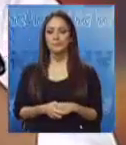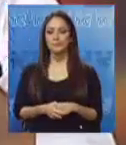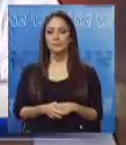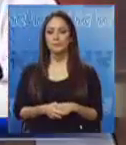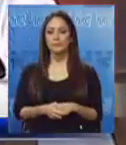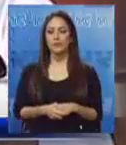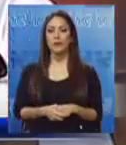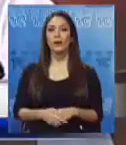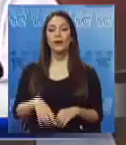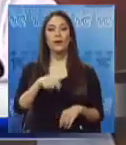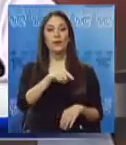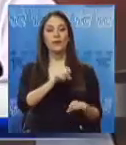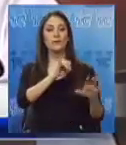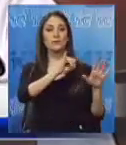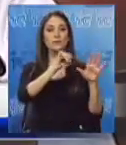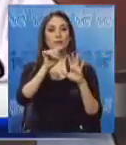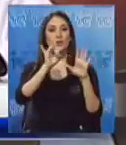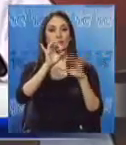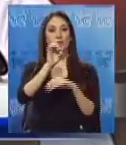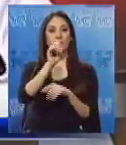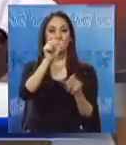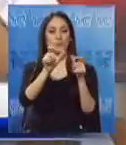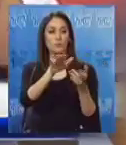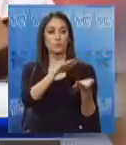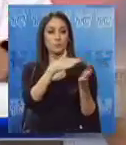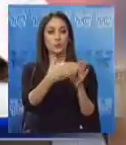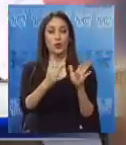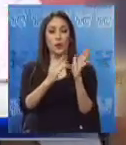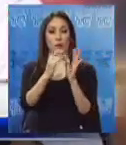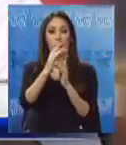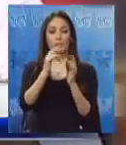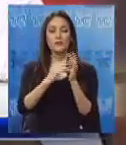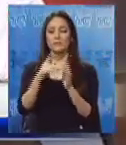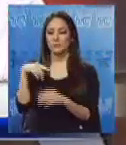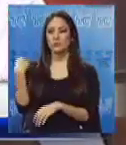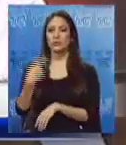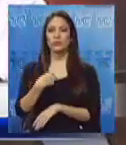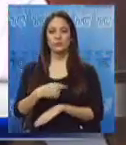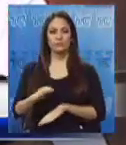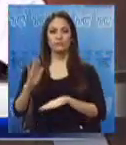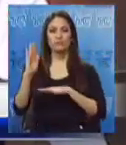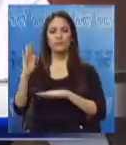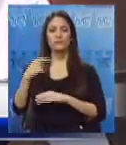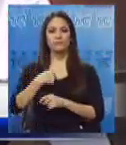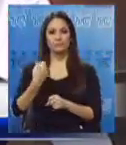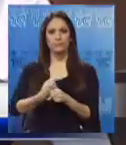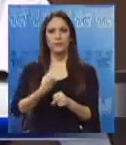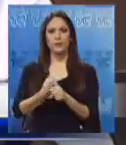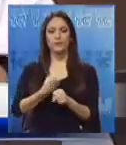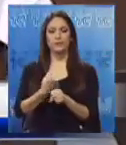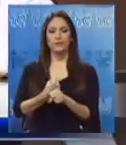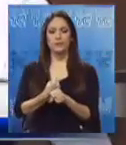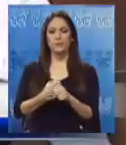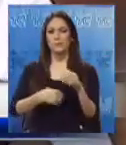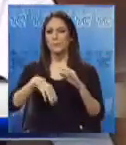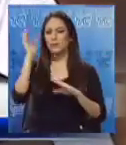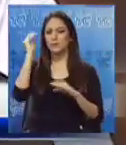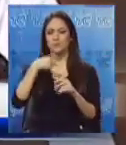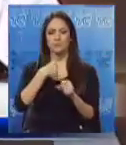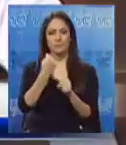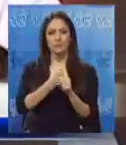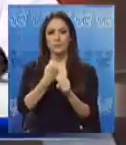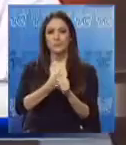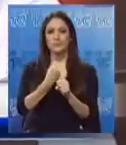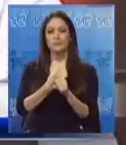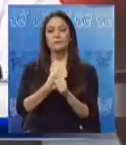Por esos 670 fallecidos en el sismo del 16 de abril, nuestro compromiso para trabajar con aún mayor ahínco